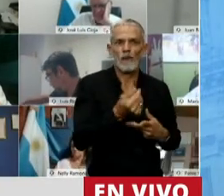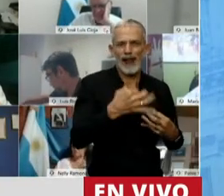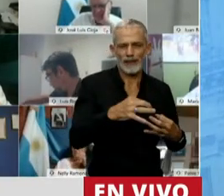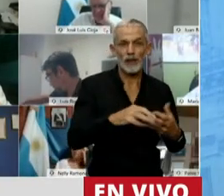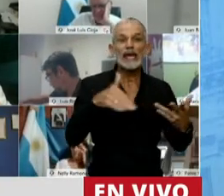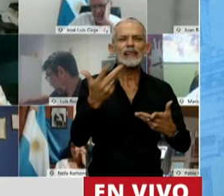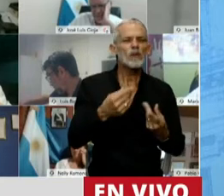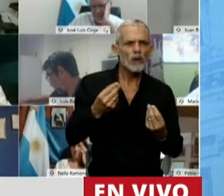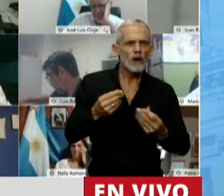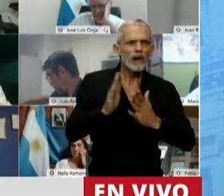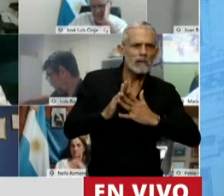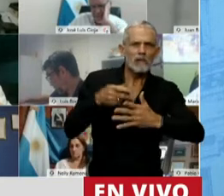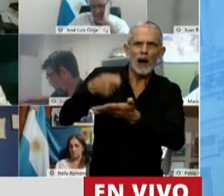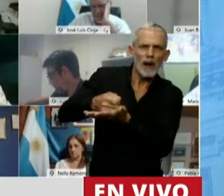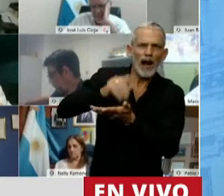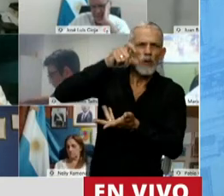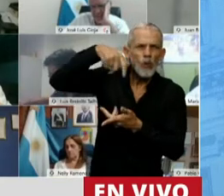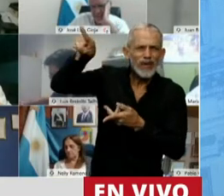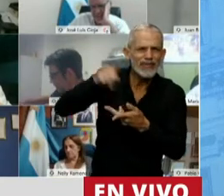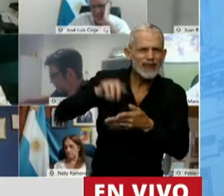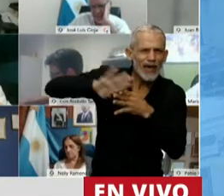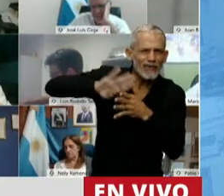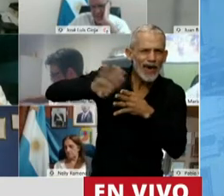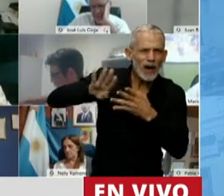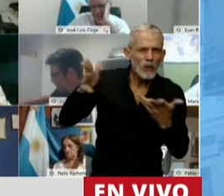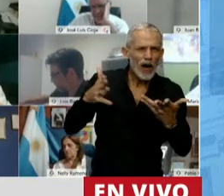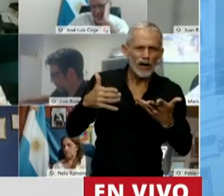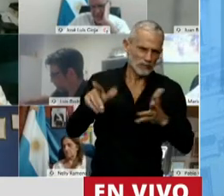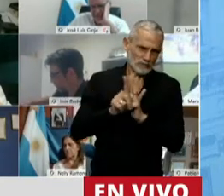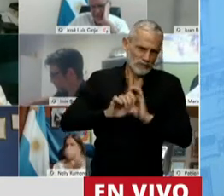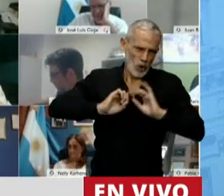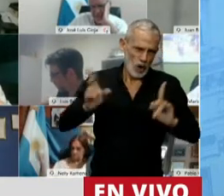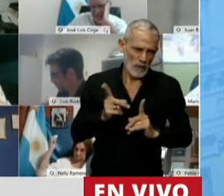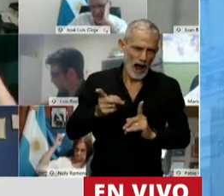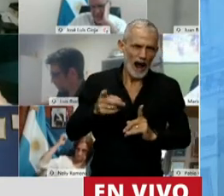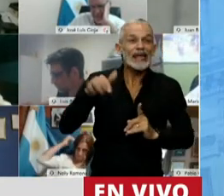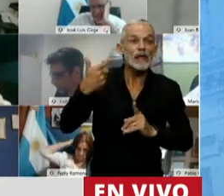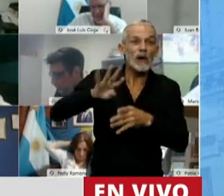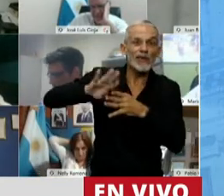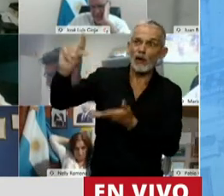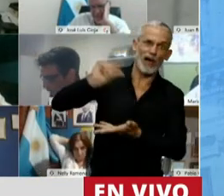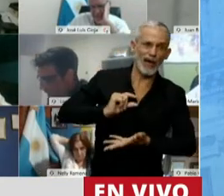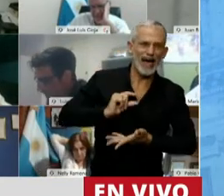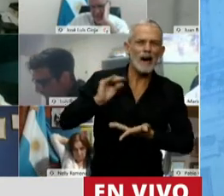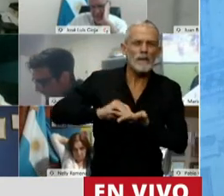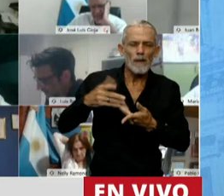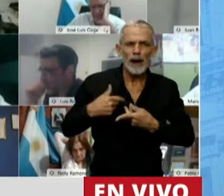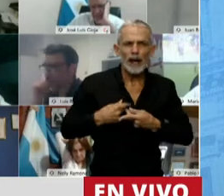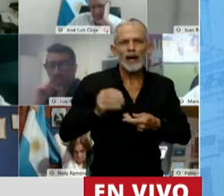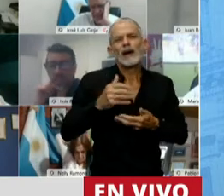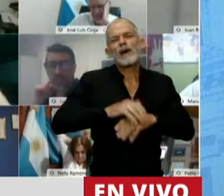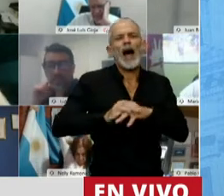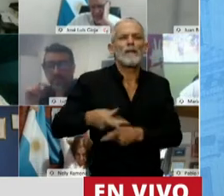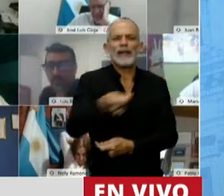salieron corriendo a pagar los fondos buitre para pagar una deuda ilegítima y luego poder endeudarse para beneficiar a sus amigos con